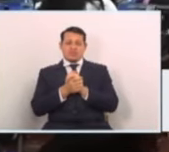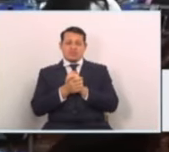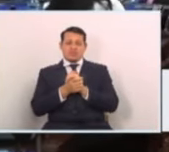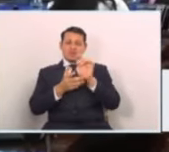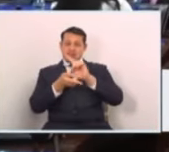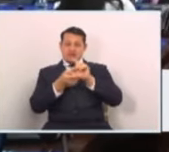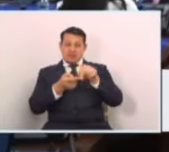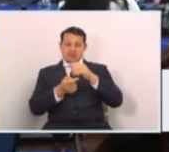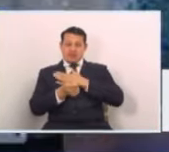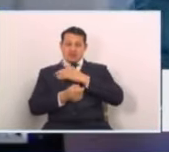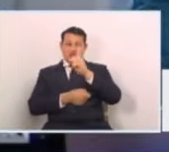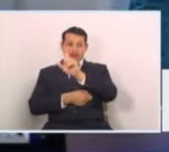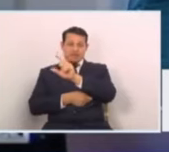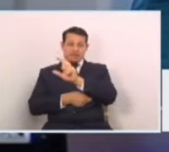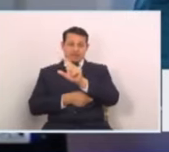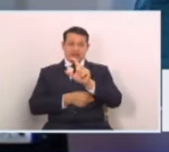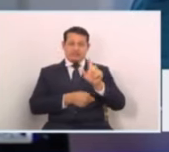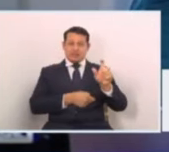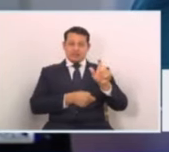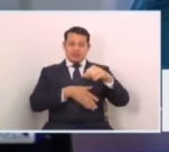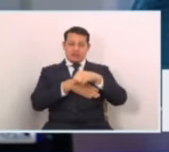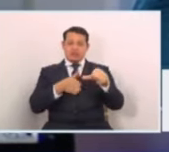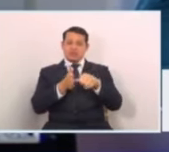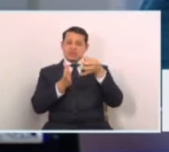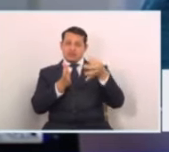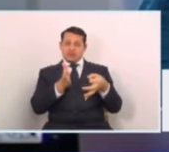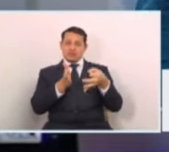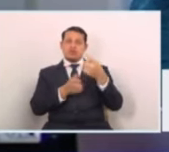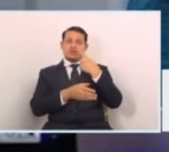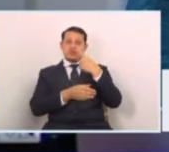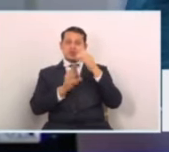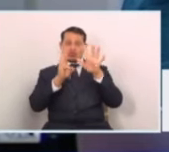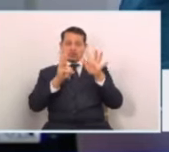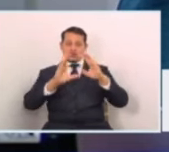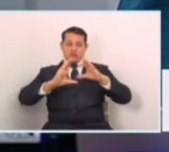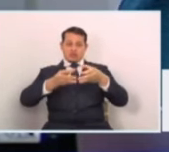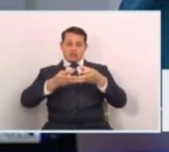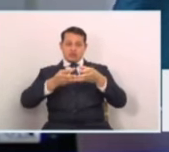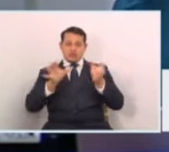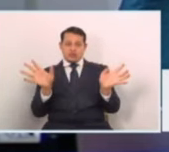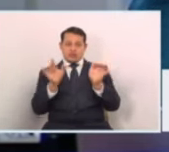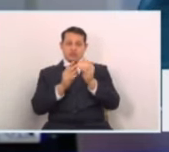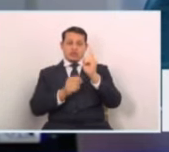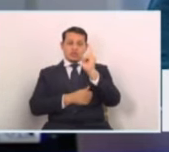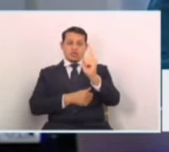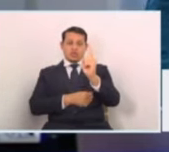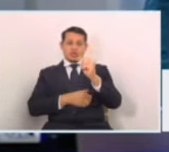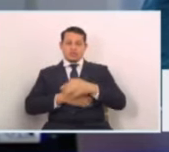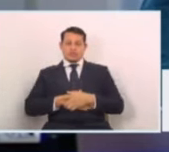hemos pasado una semana en la Asamblea Legislativa, donde de las 8 comisiones solo ha sesionado